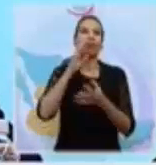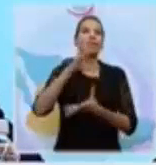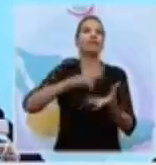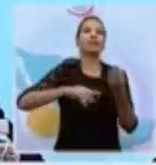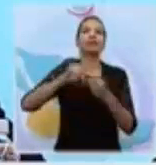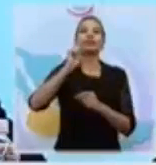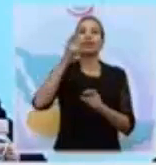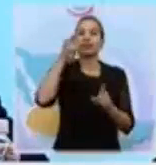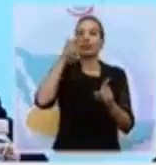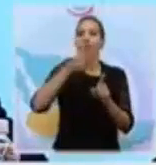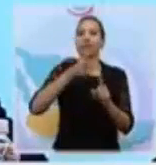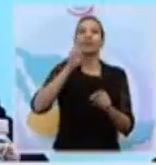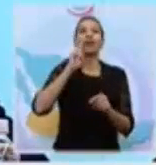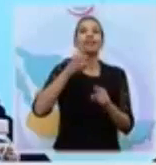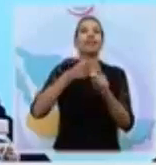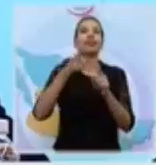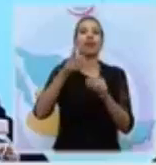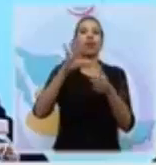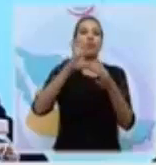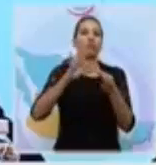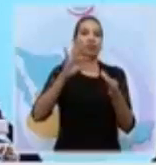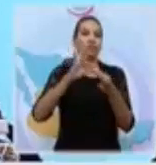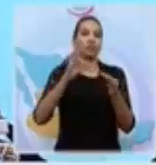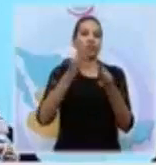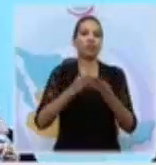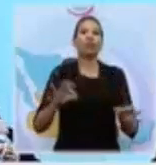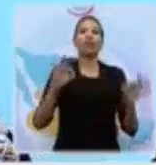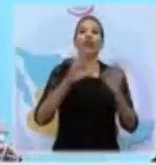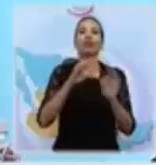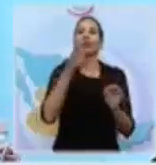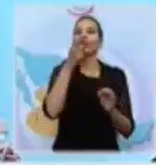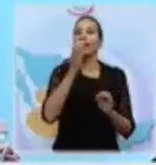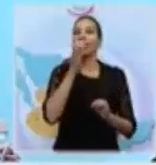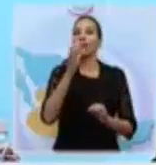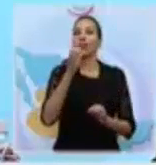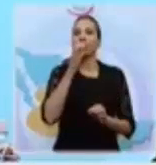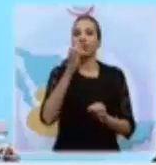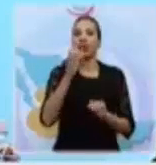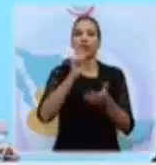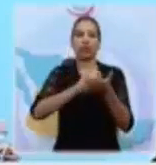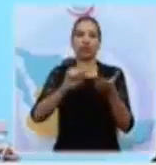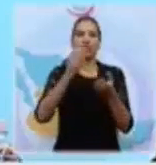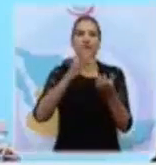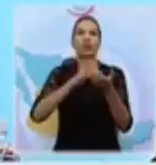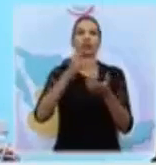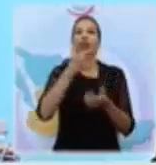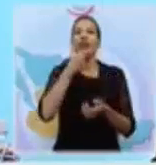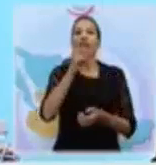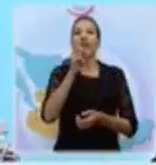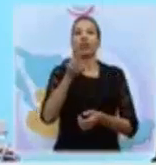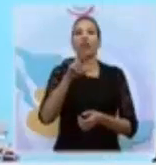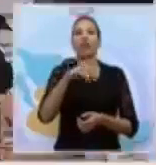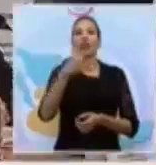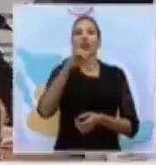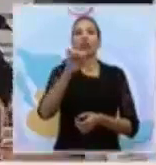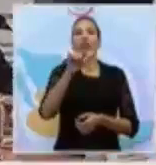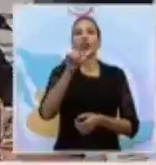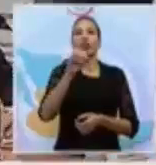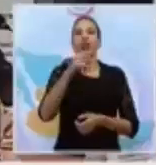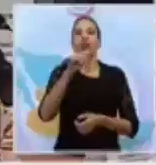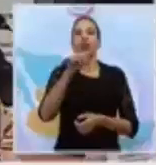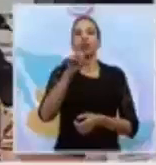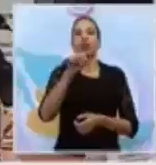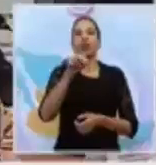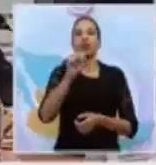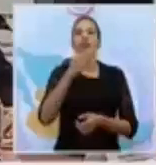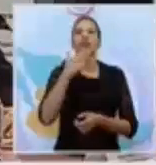en cuenta todos sus comentarios que nos hizo en esa columna. Muchas gracias, doctor Julio Balbini. Es usted bienvenido